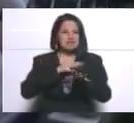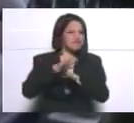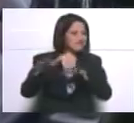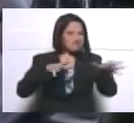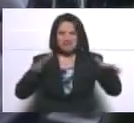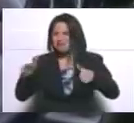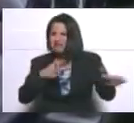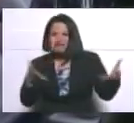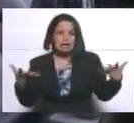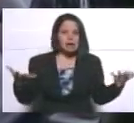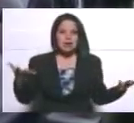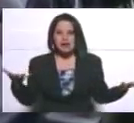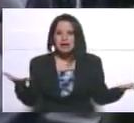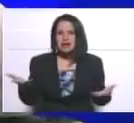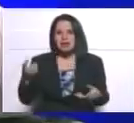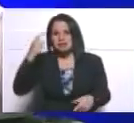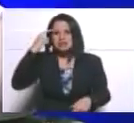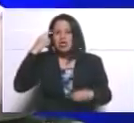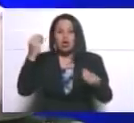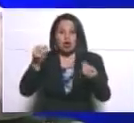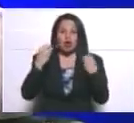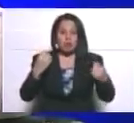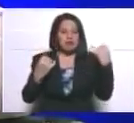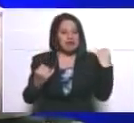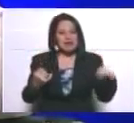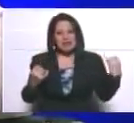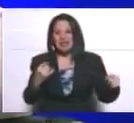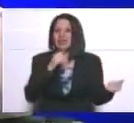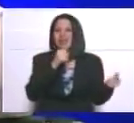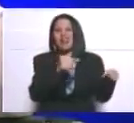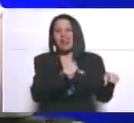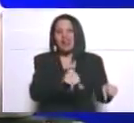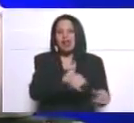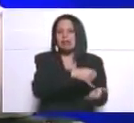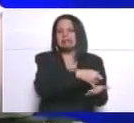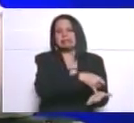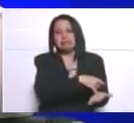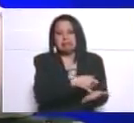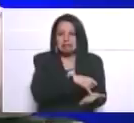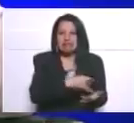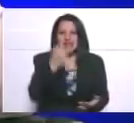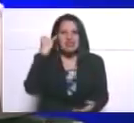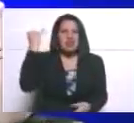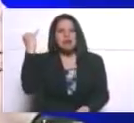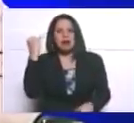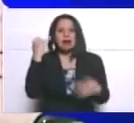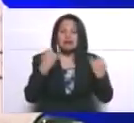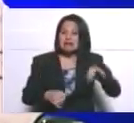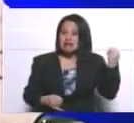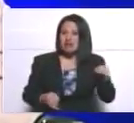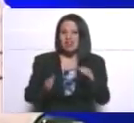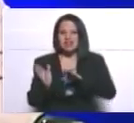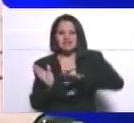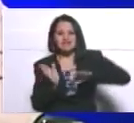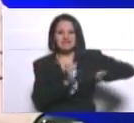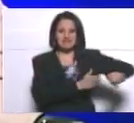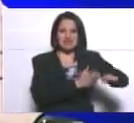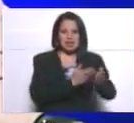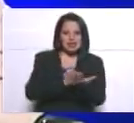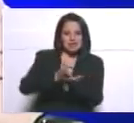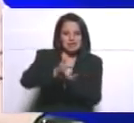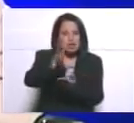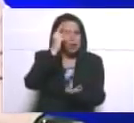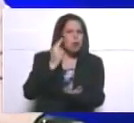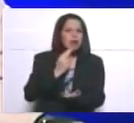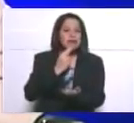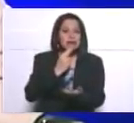fuerzas progresistas, nacionalistas y de izquierda en Venezuela. Sobre todo una intelectualidad de izquierda que se había apartado del camino bolivariano.